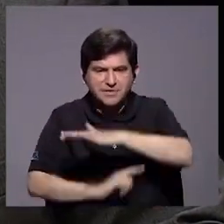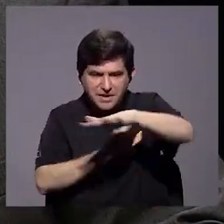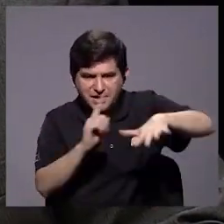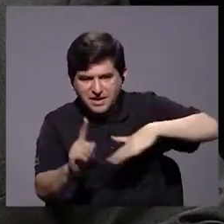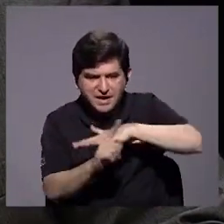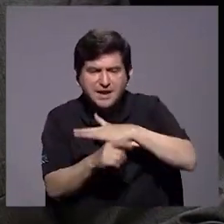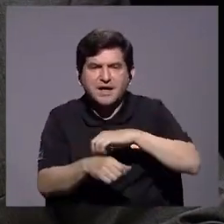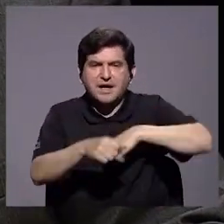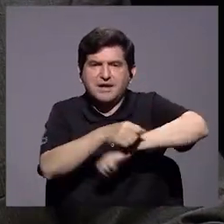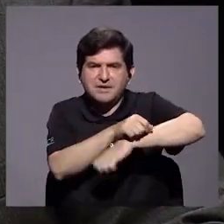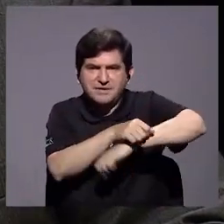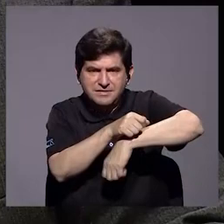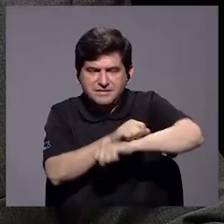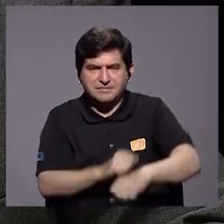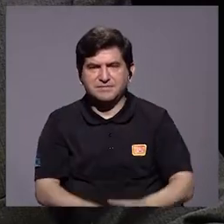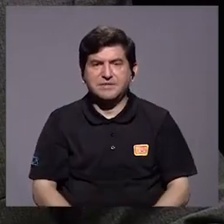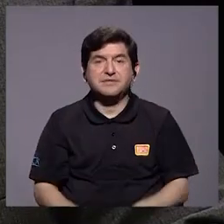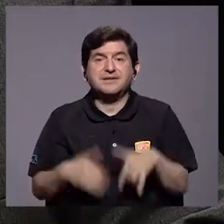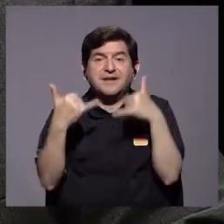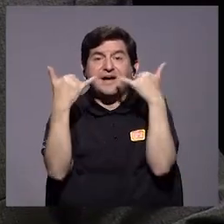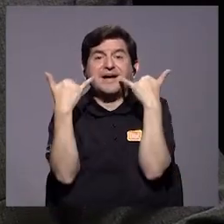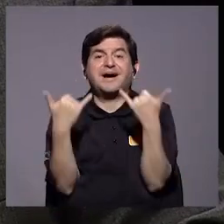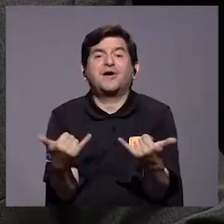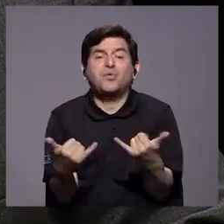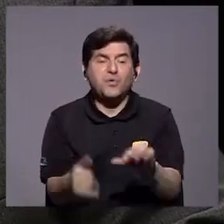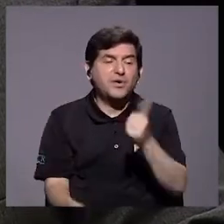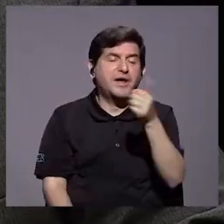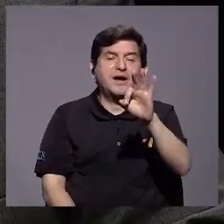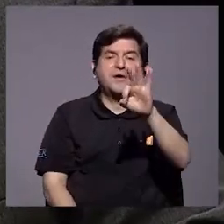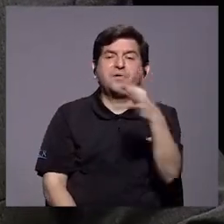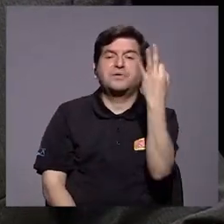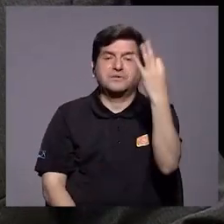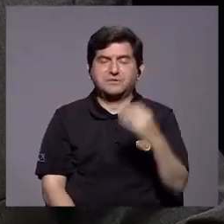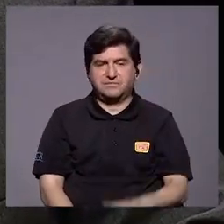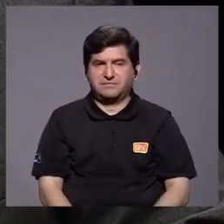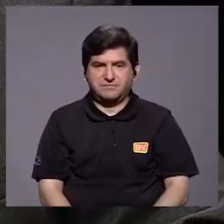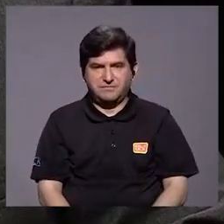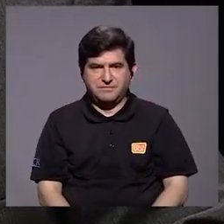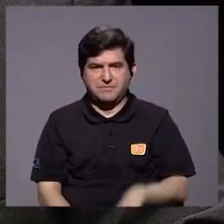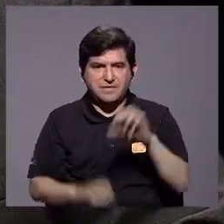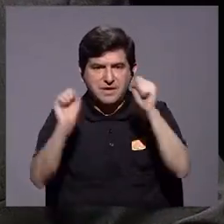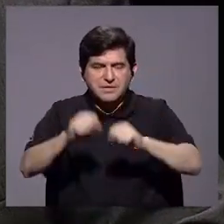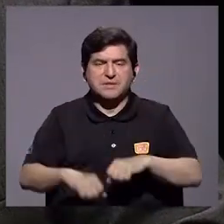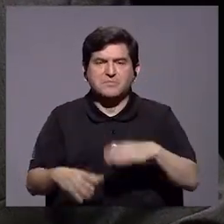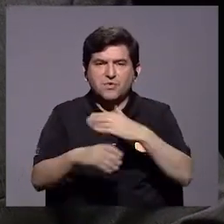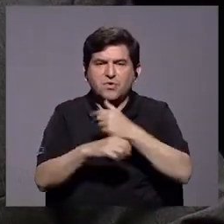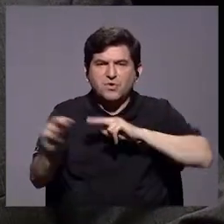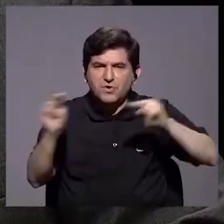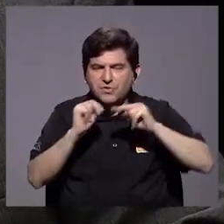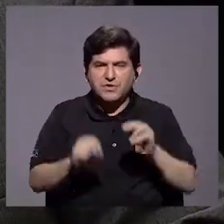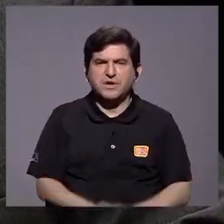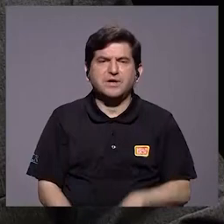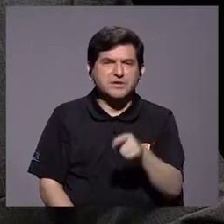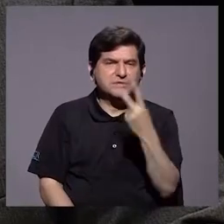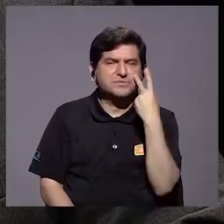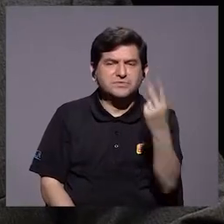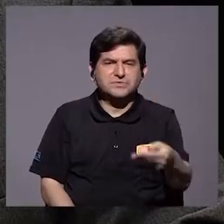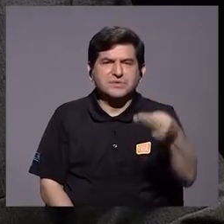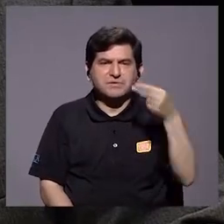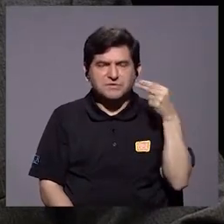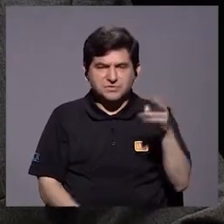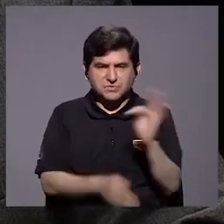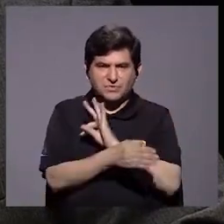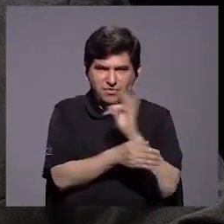y ahora ahora busquen otras formas de hacer dinero si usted la historia de la